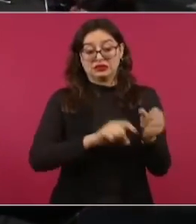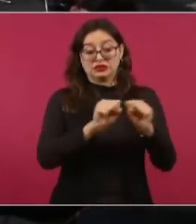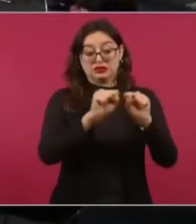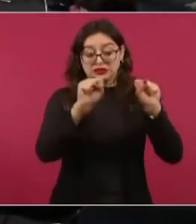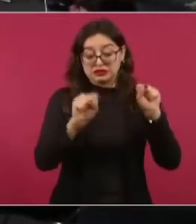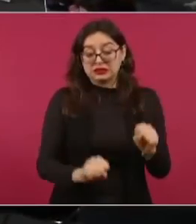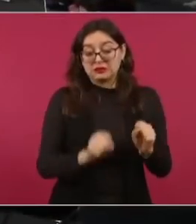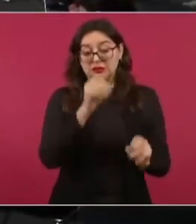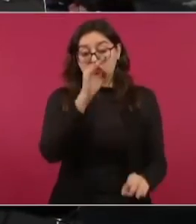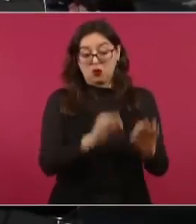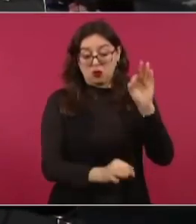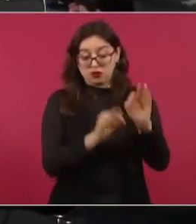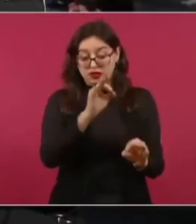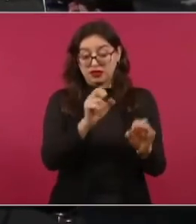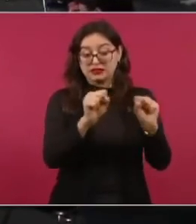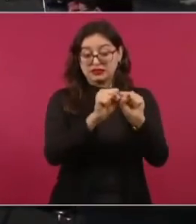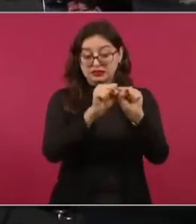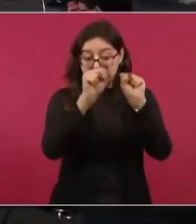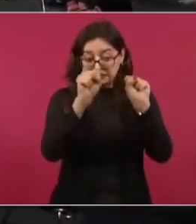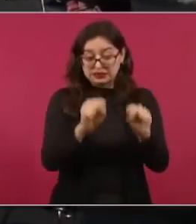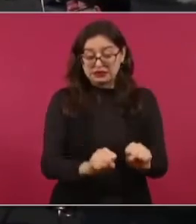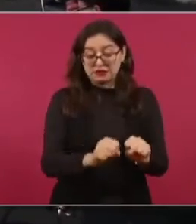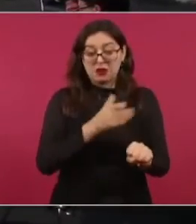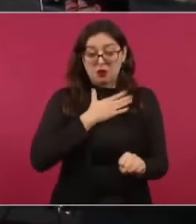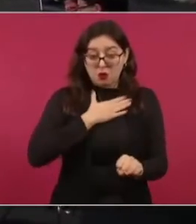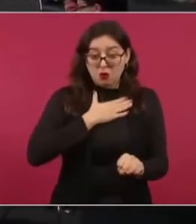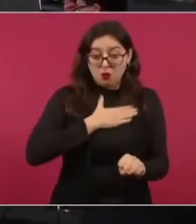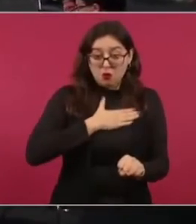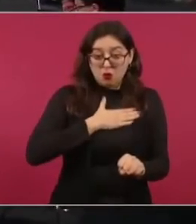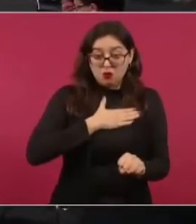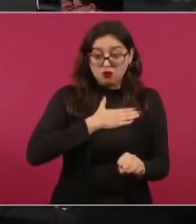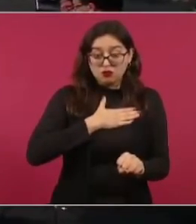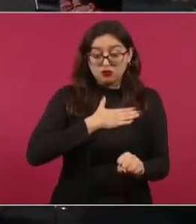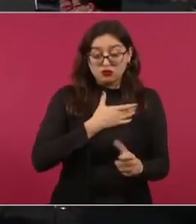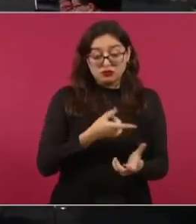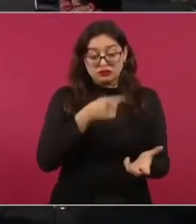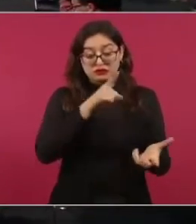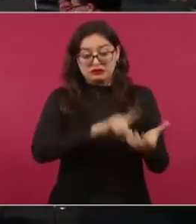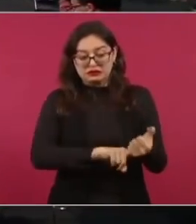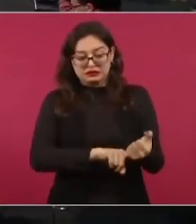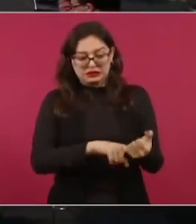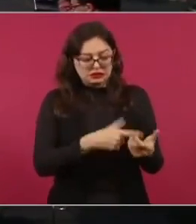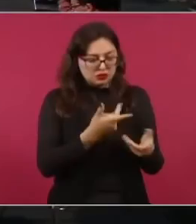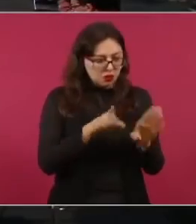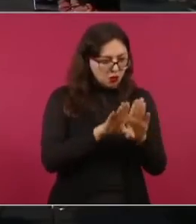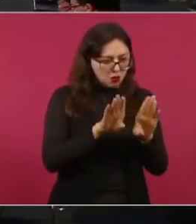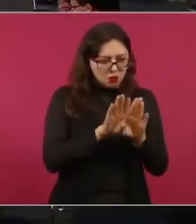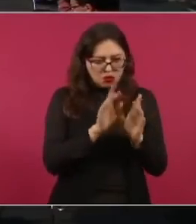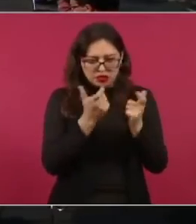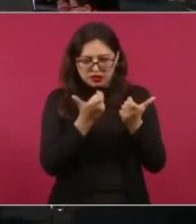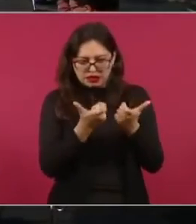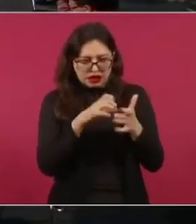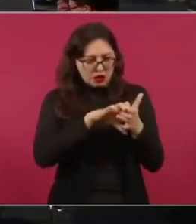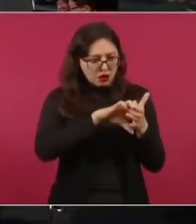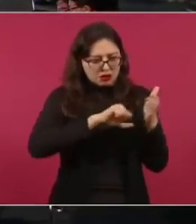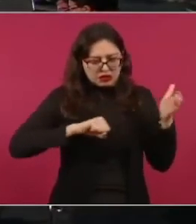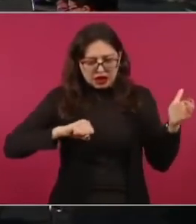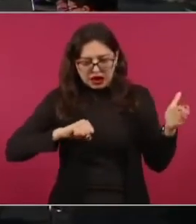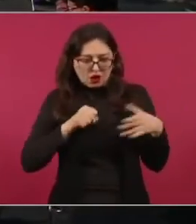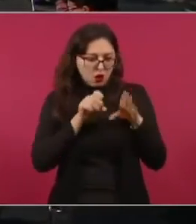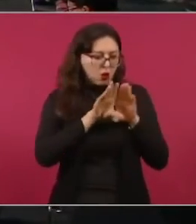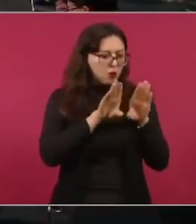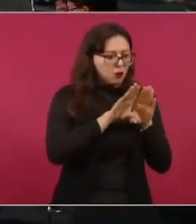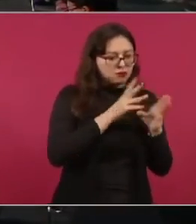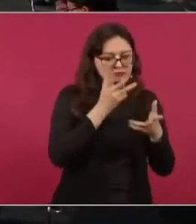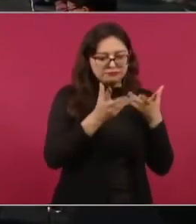un sistema de justicia que encontró que no había, o al menos ese fue el pretexto para no fincarle